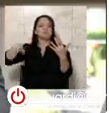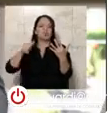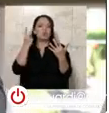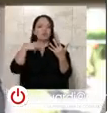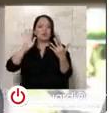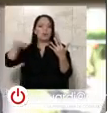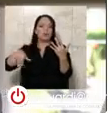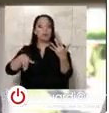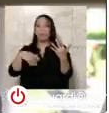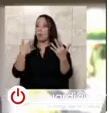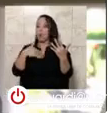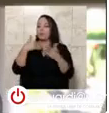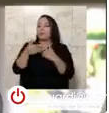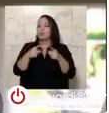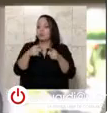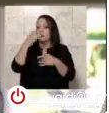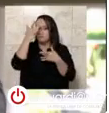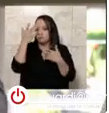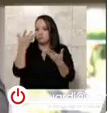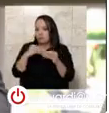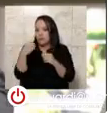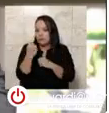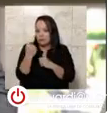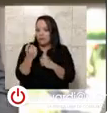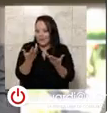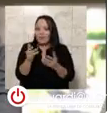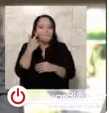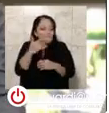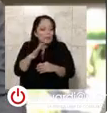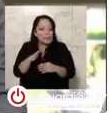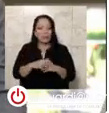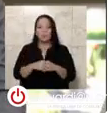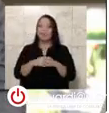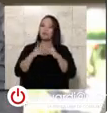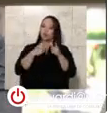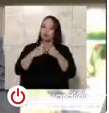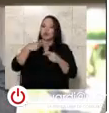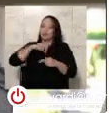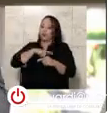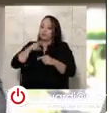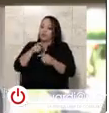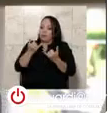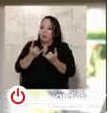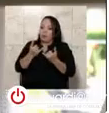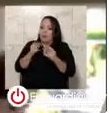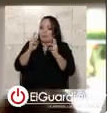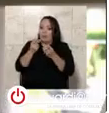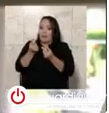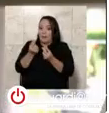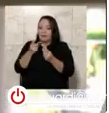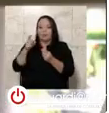pueden ser graves y por eso coincido con usted en el llamado a la Asamblea Legislativa para tener mucho cuidado con el tema de la recaudación de